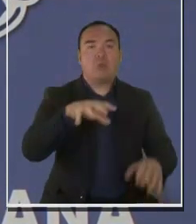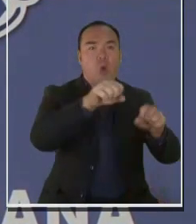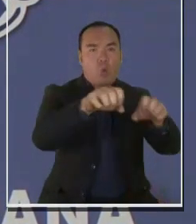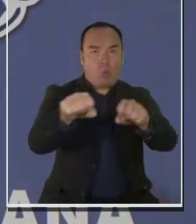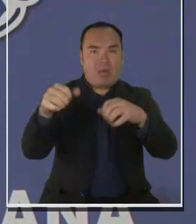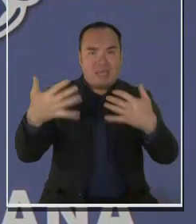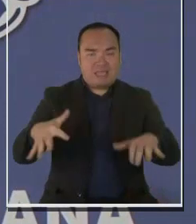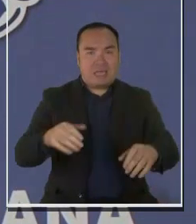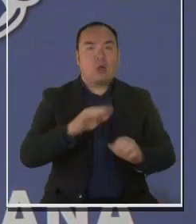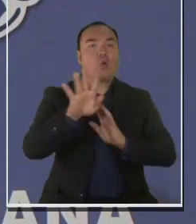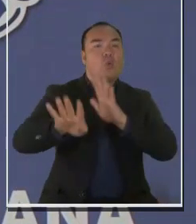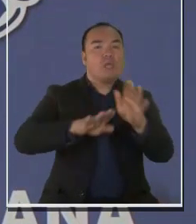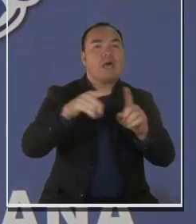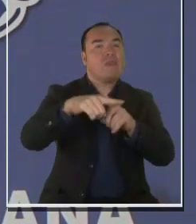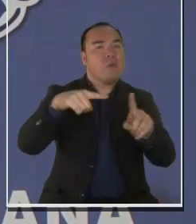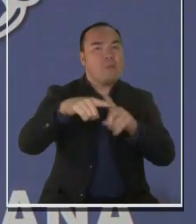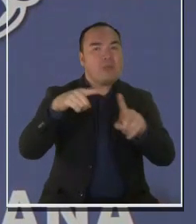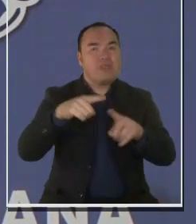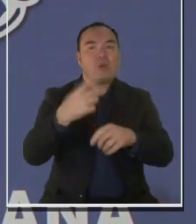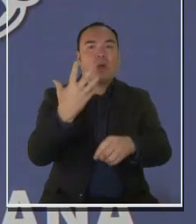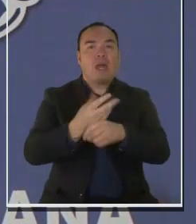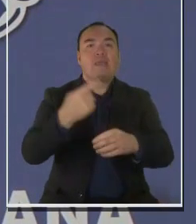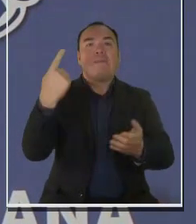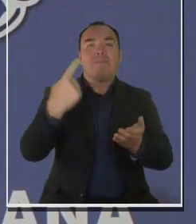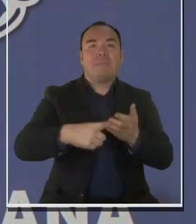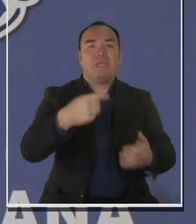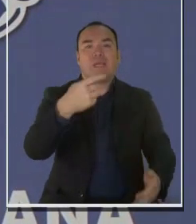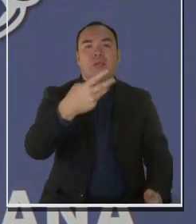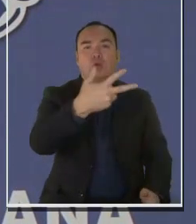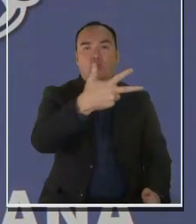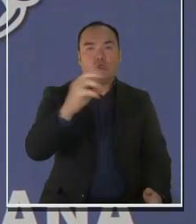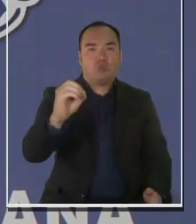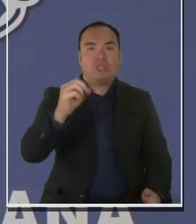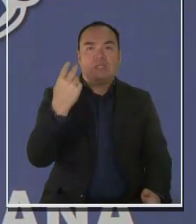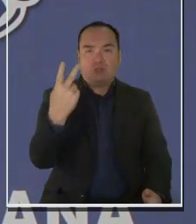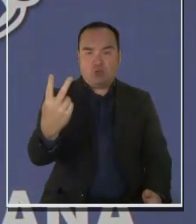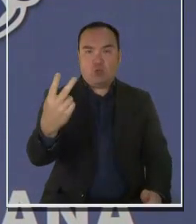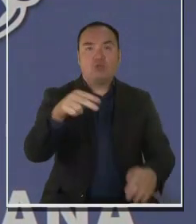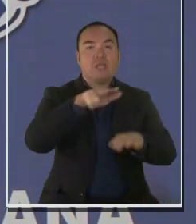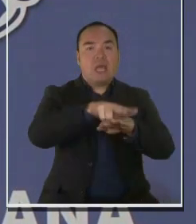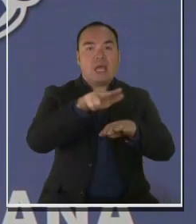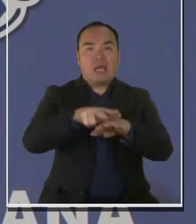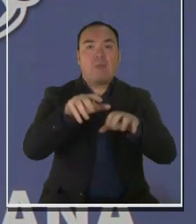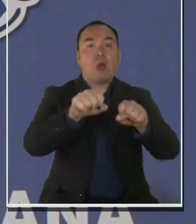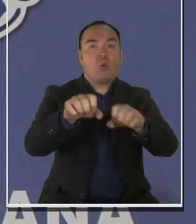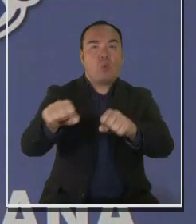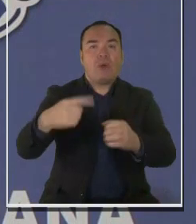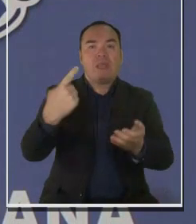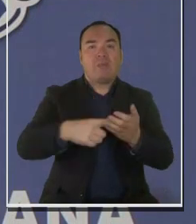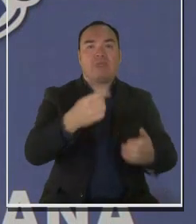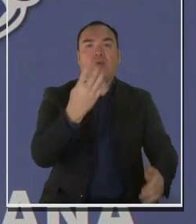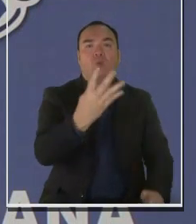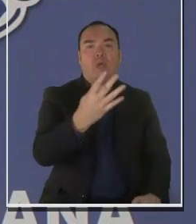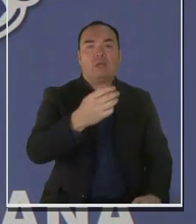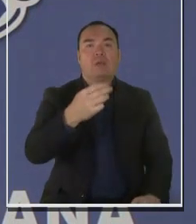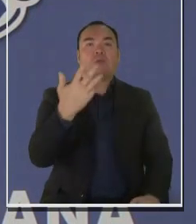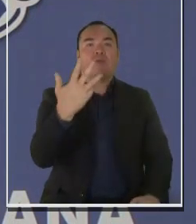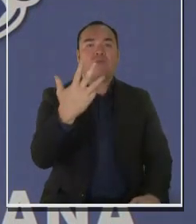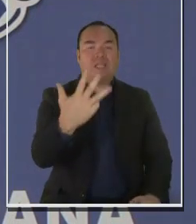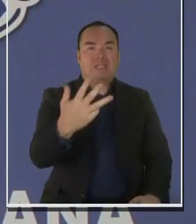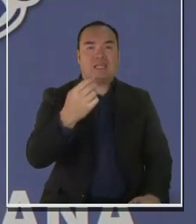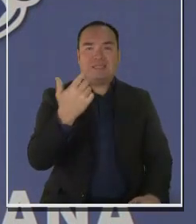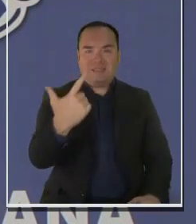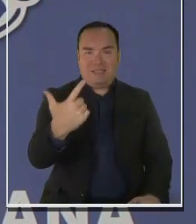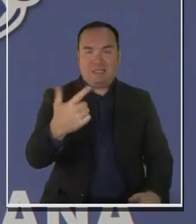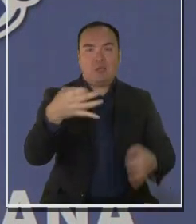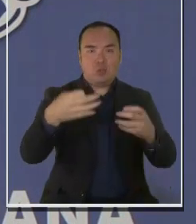medios tenemos habilitadas 1.802, camas ocupadas 1.497, tenemos